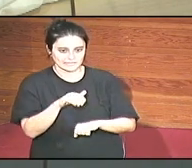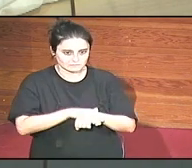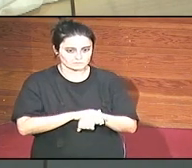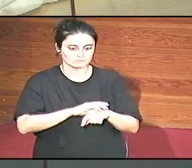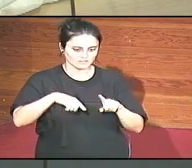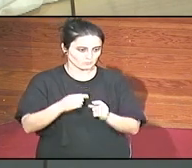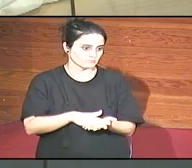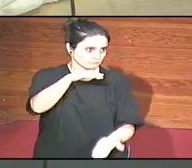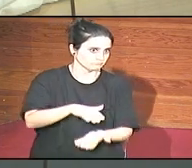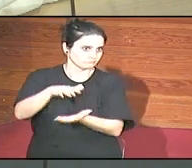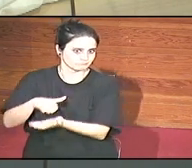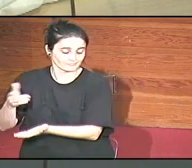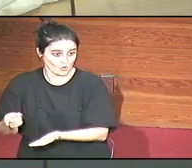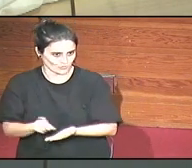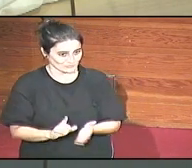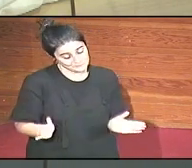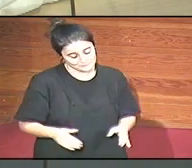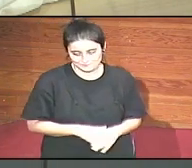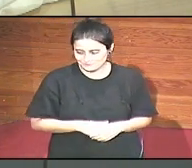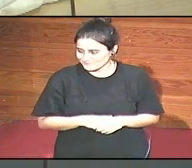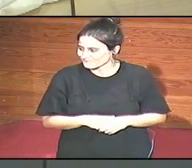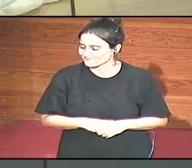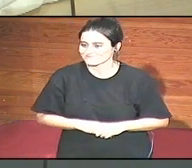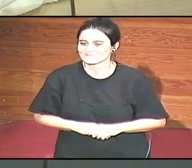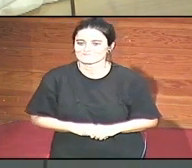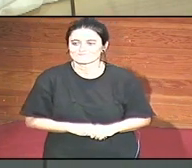ver a regalos por todos lados